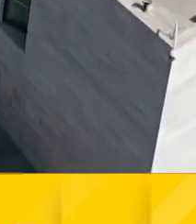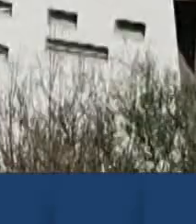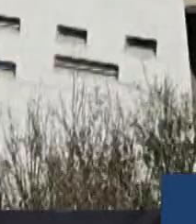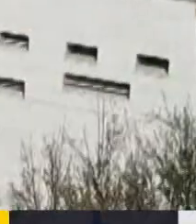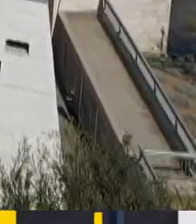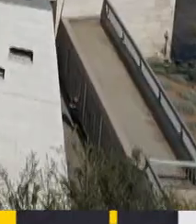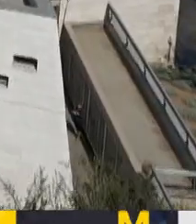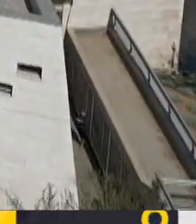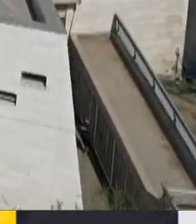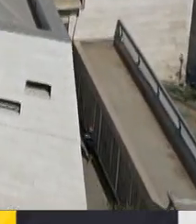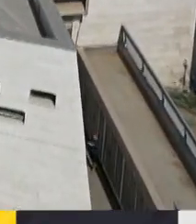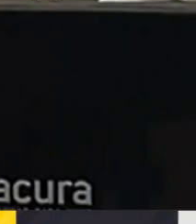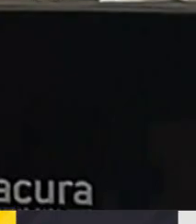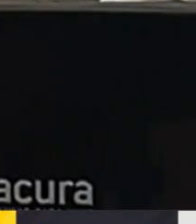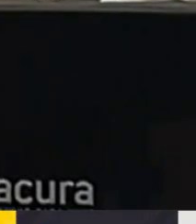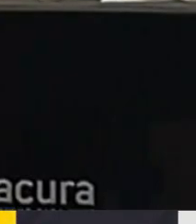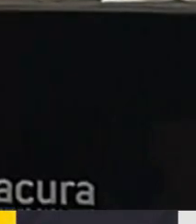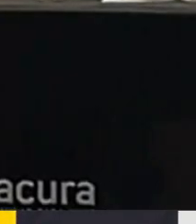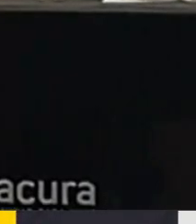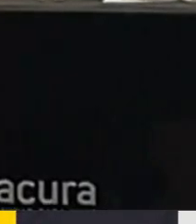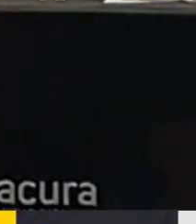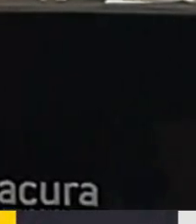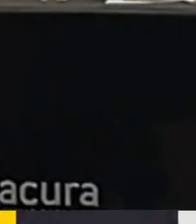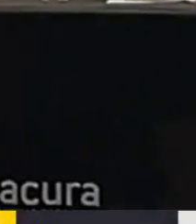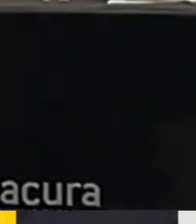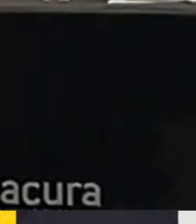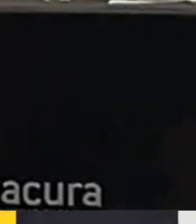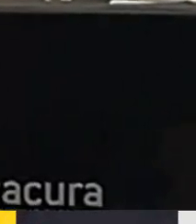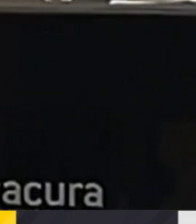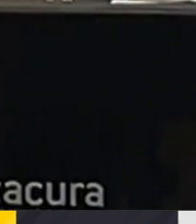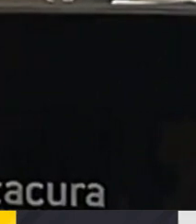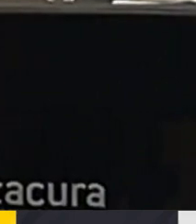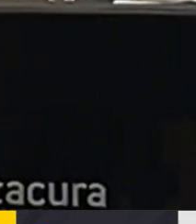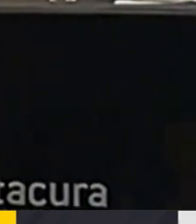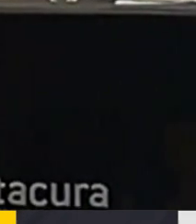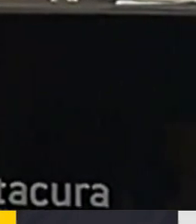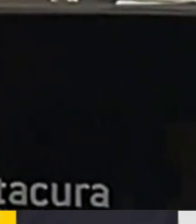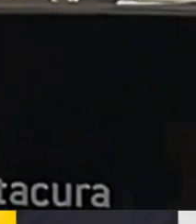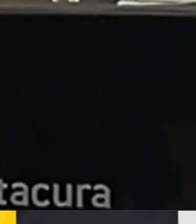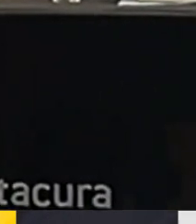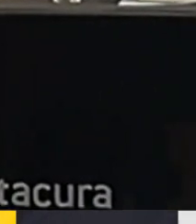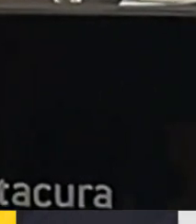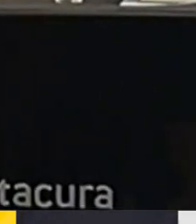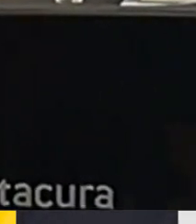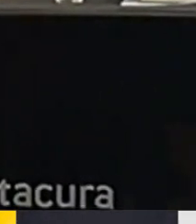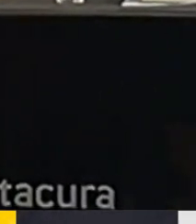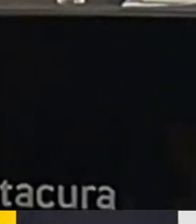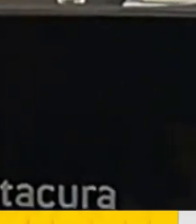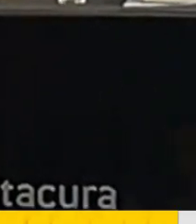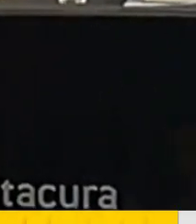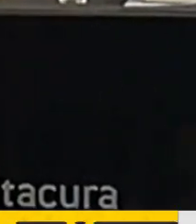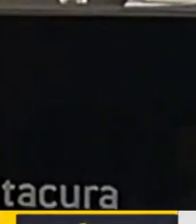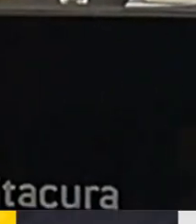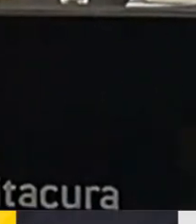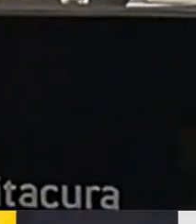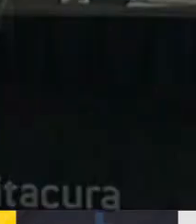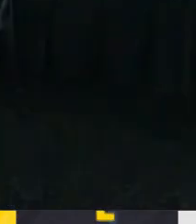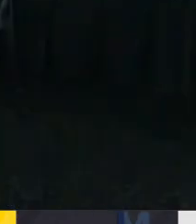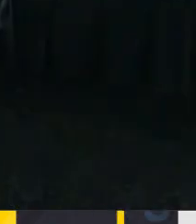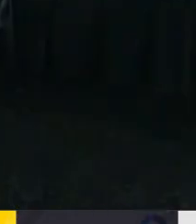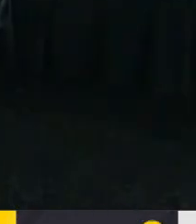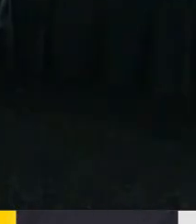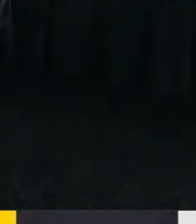regresamos con información en vivo y que acaba de conocerse solo hace algunos minutos que la contraloría general de la república